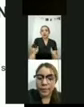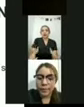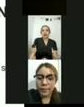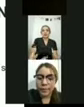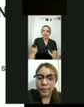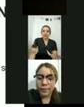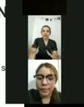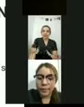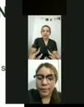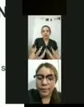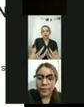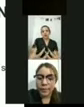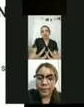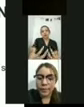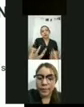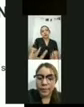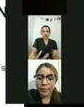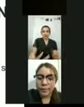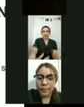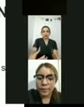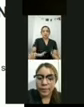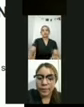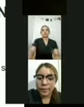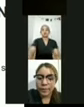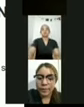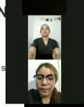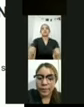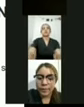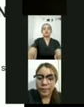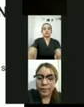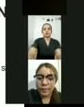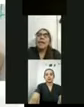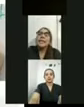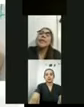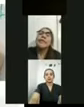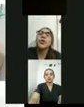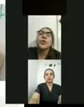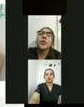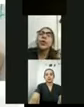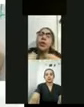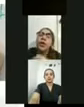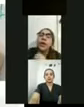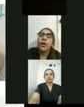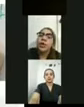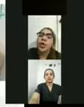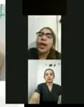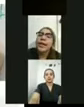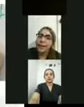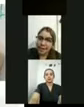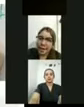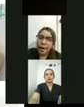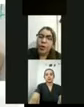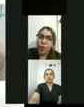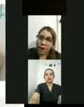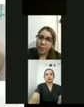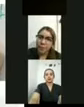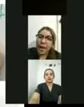con una cantidad de conocimiento adquirido. El siguiente subtítulo tenemos la dislexia